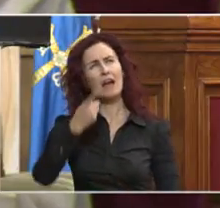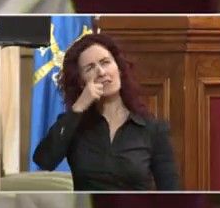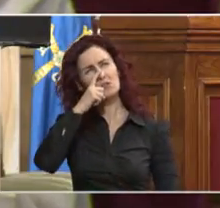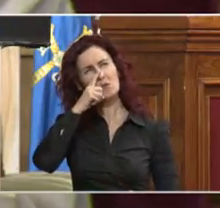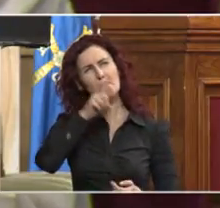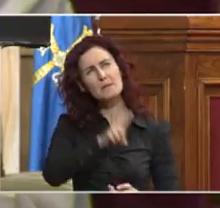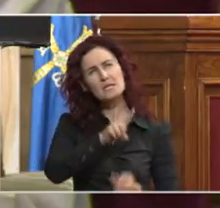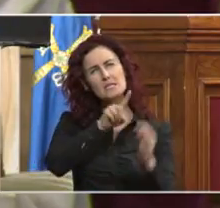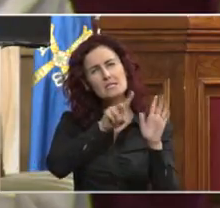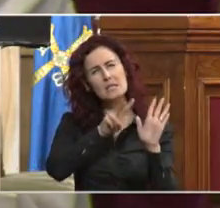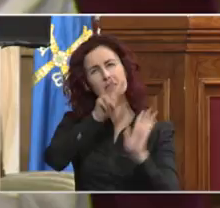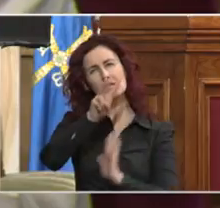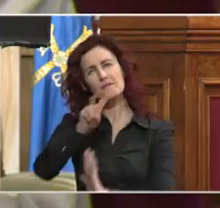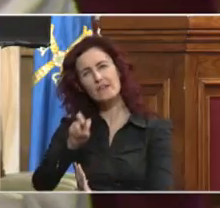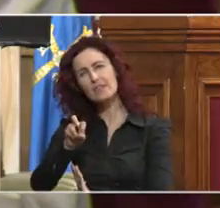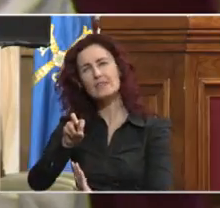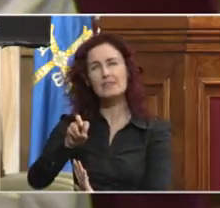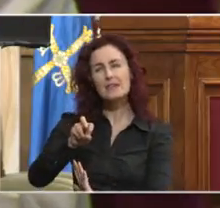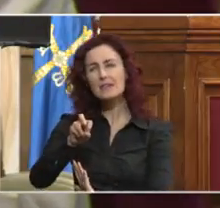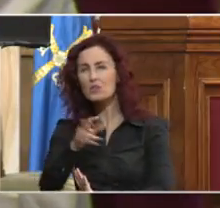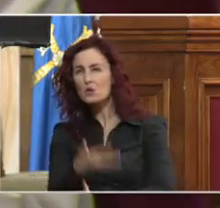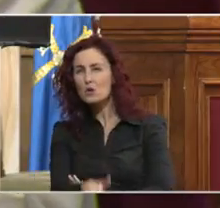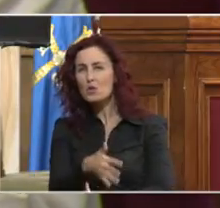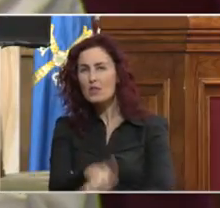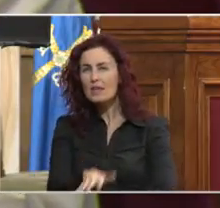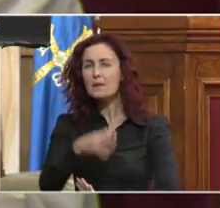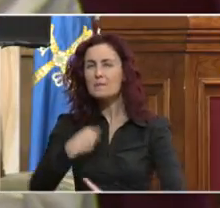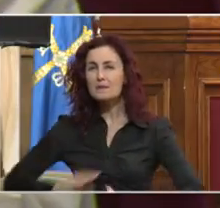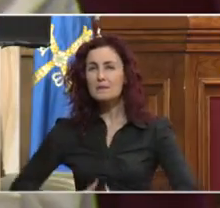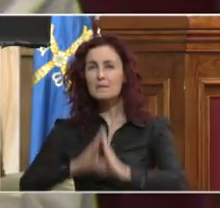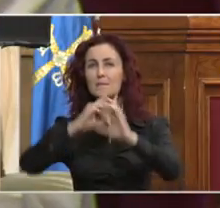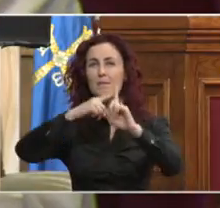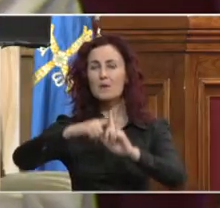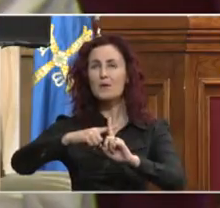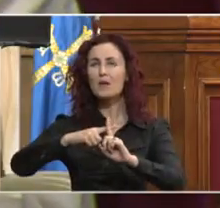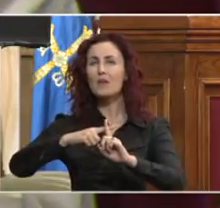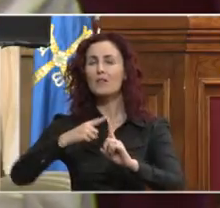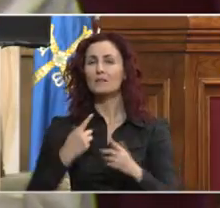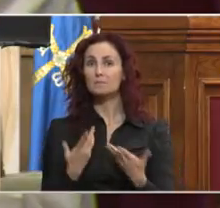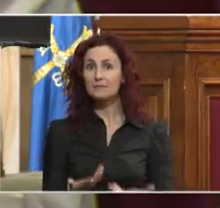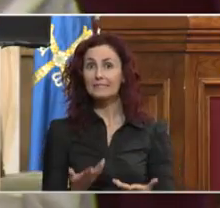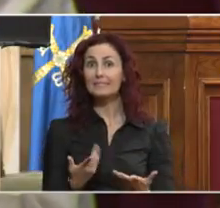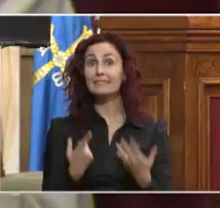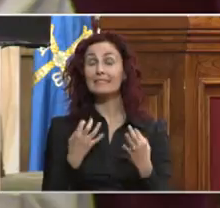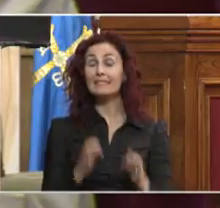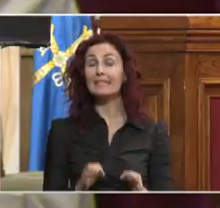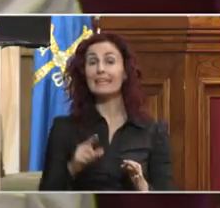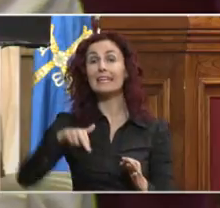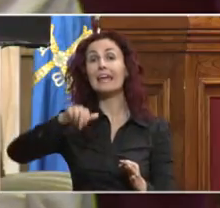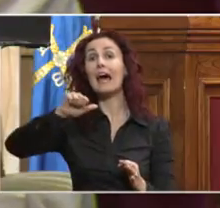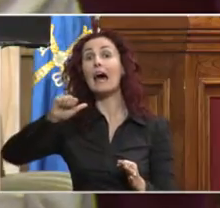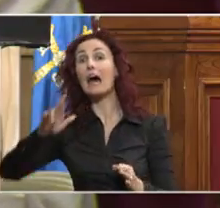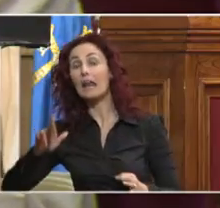de 1720, en la iglesia de Dulcenaar, qué sé yo